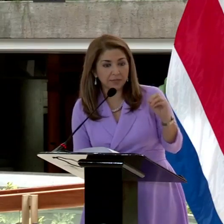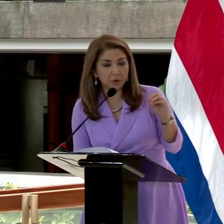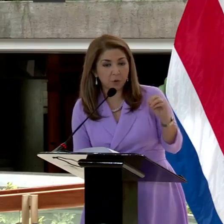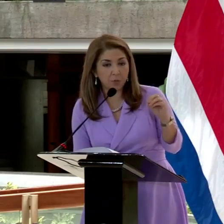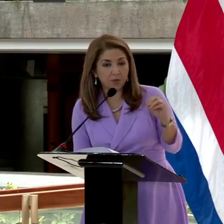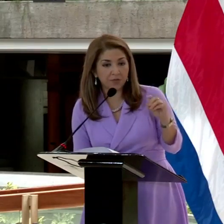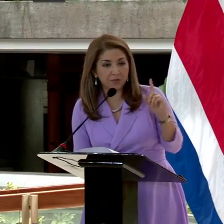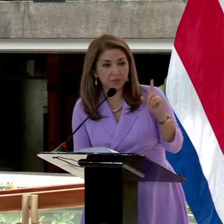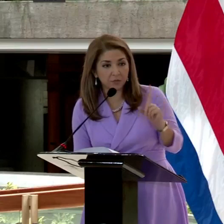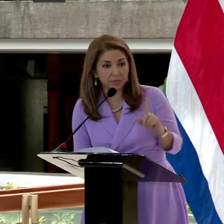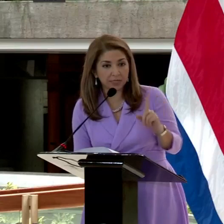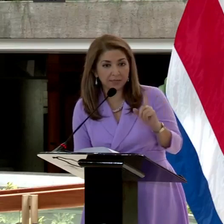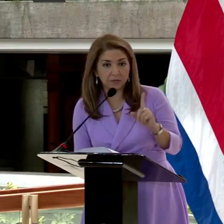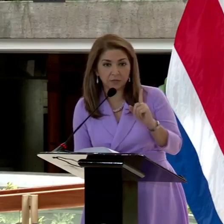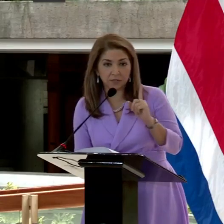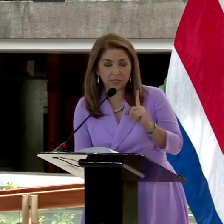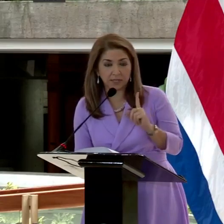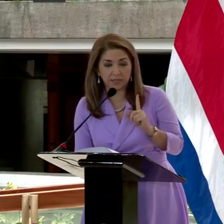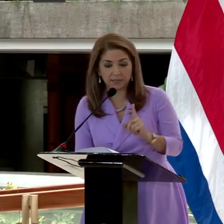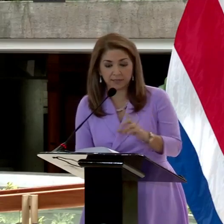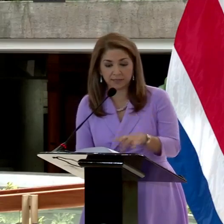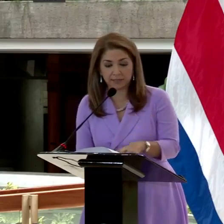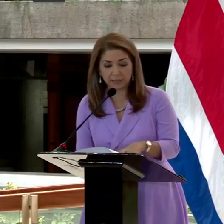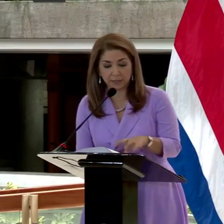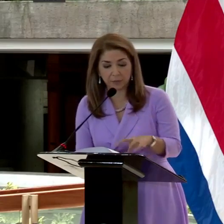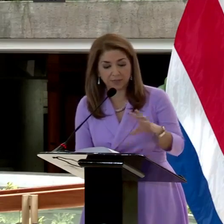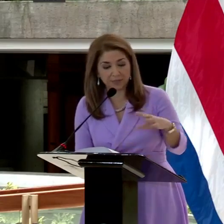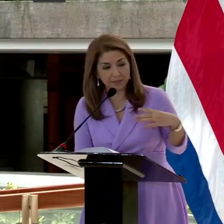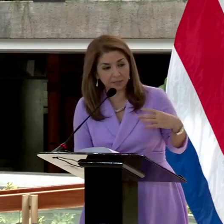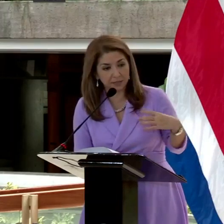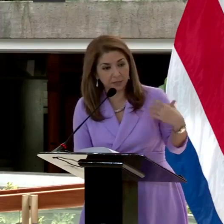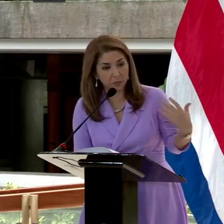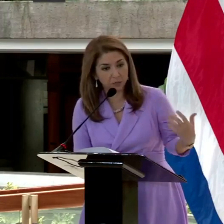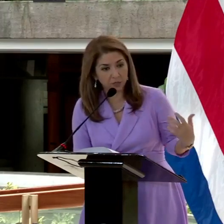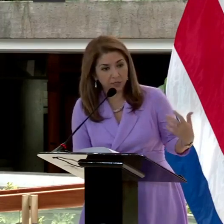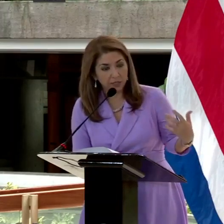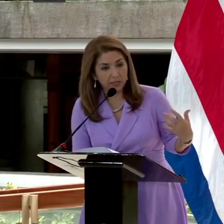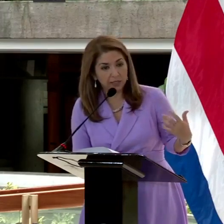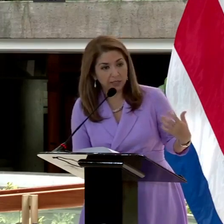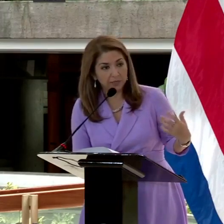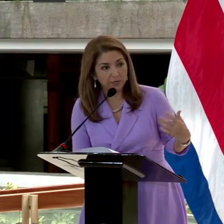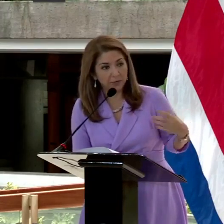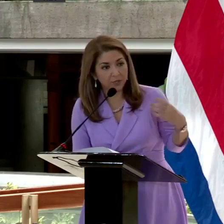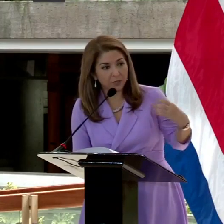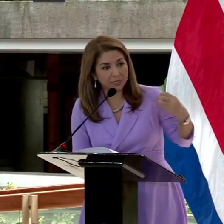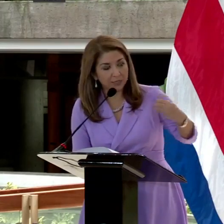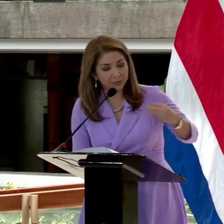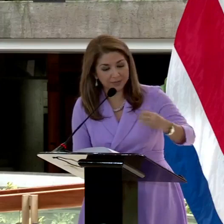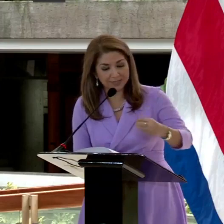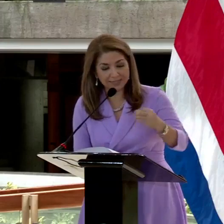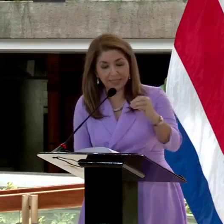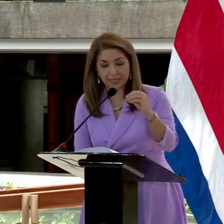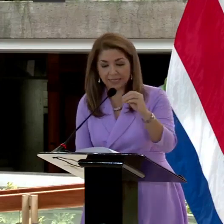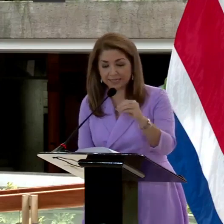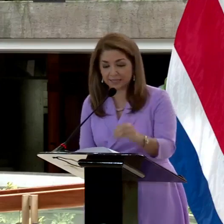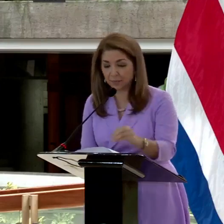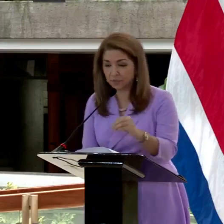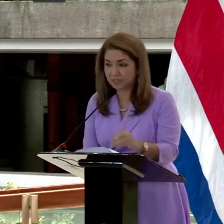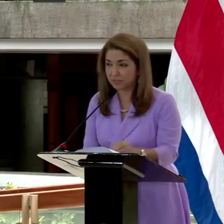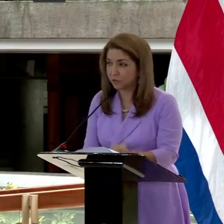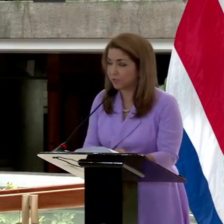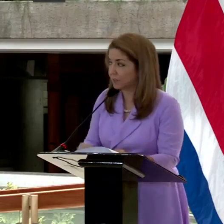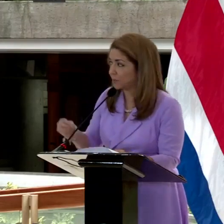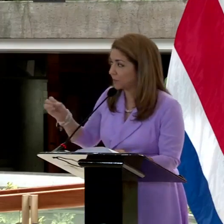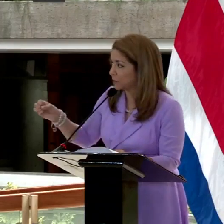ver realmente cómo puede resultar exitosa esta estrategia. Pero más allá aún, jefe, lo que yo le quiero decir es que